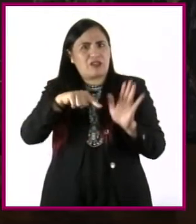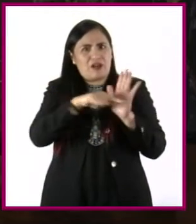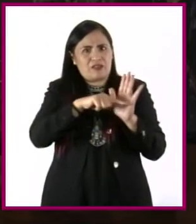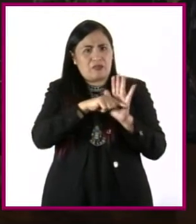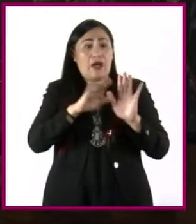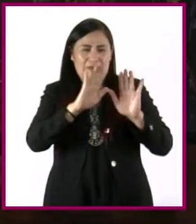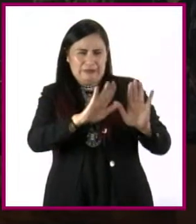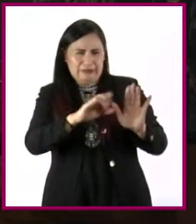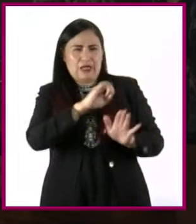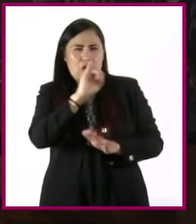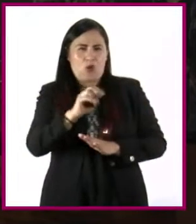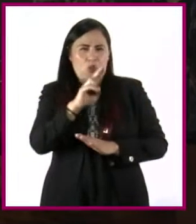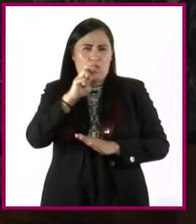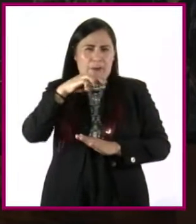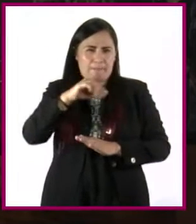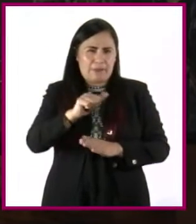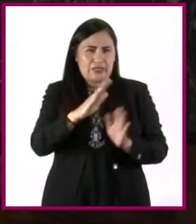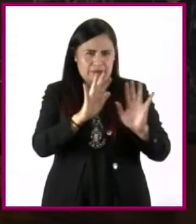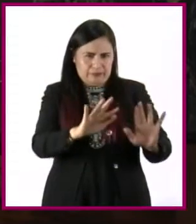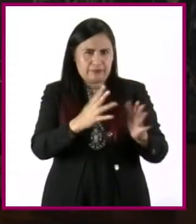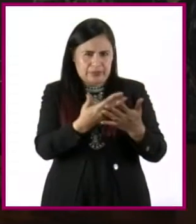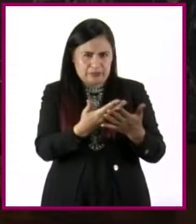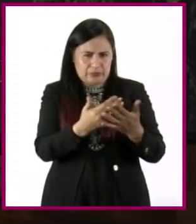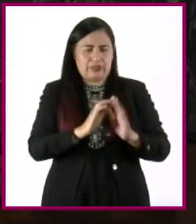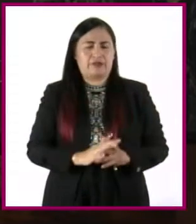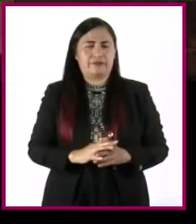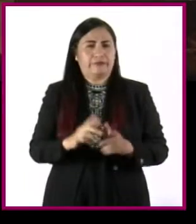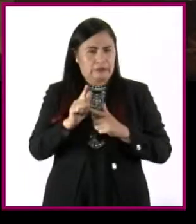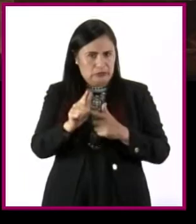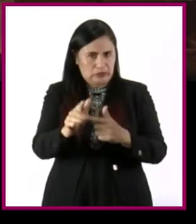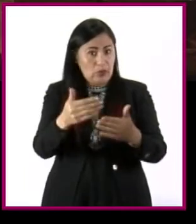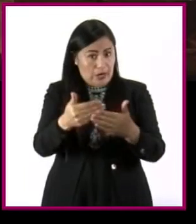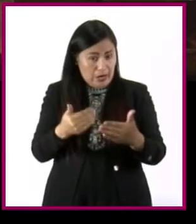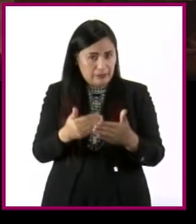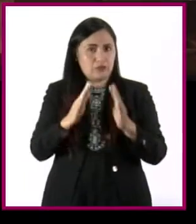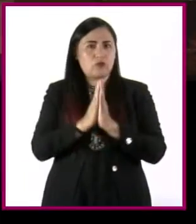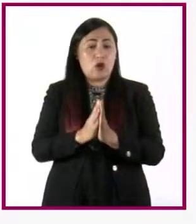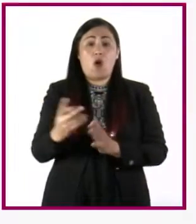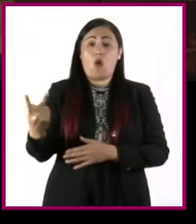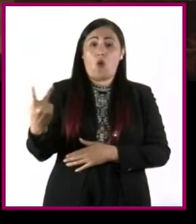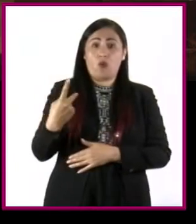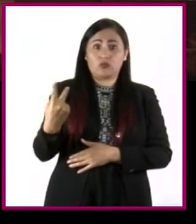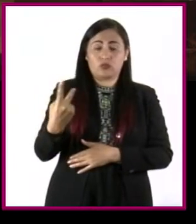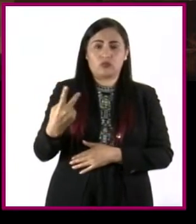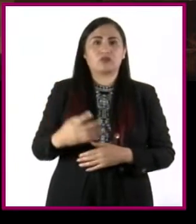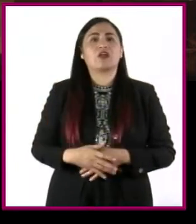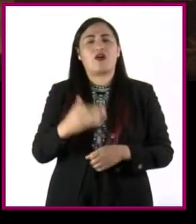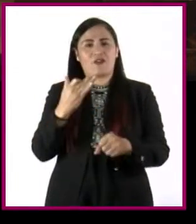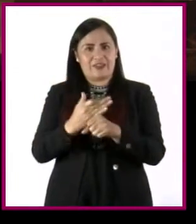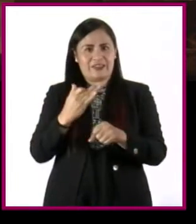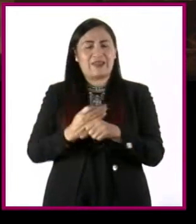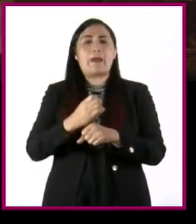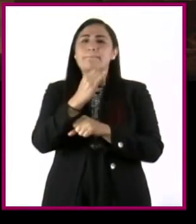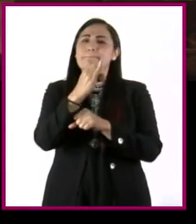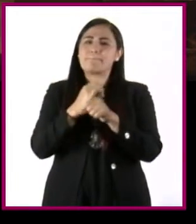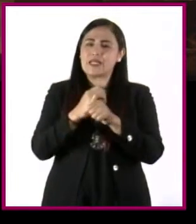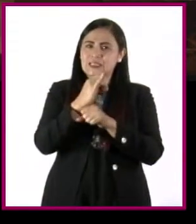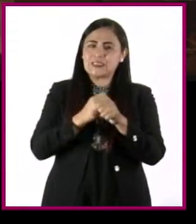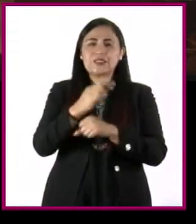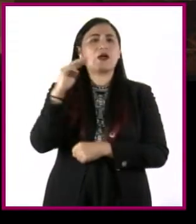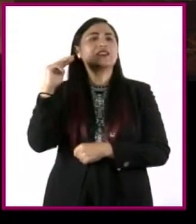rápido. Antes de seguir, déjame decir que sin lugar a dudas, este es un caso para los